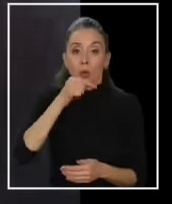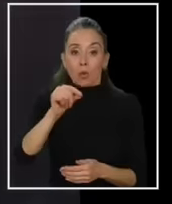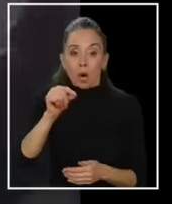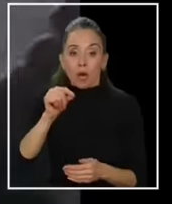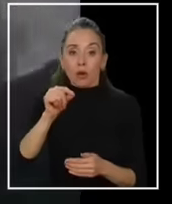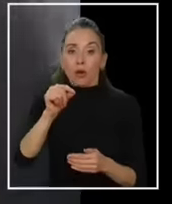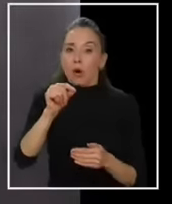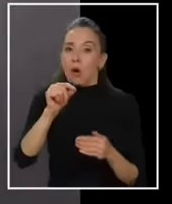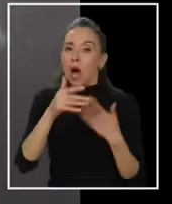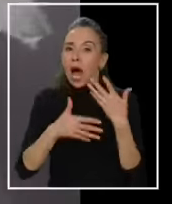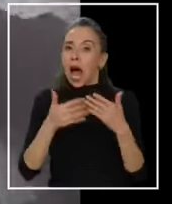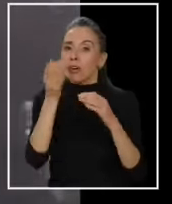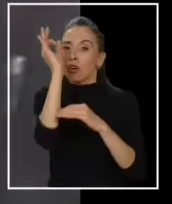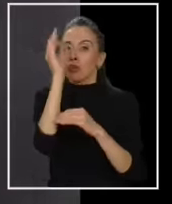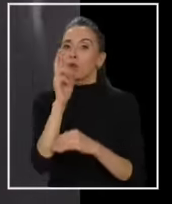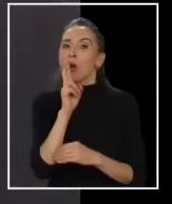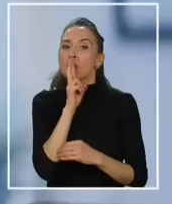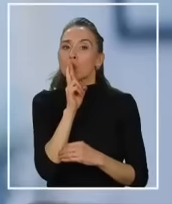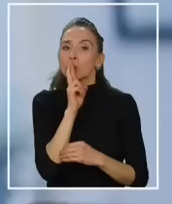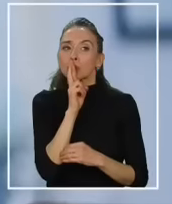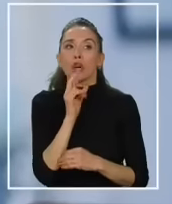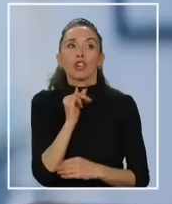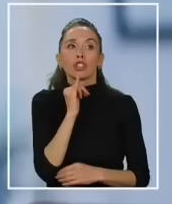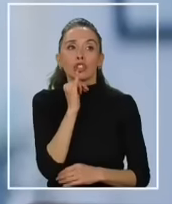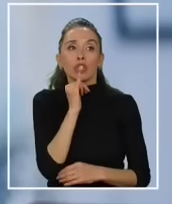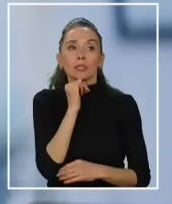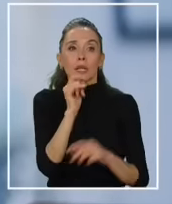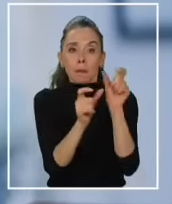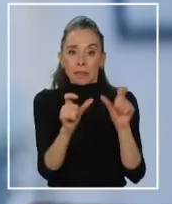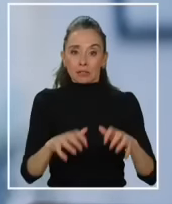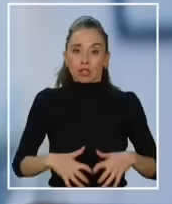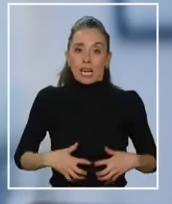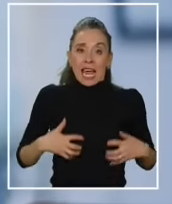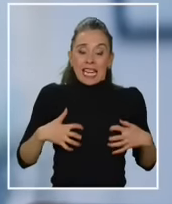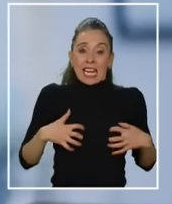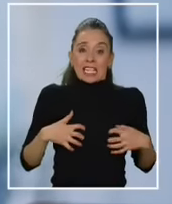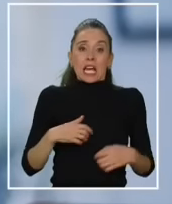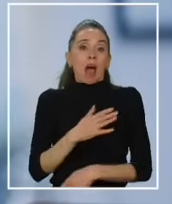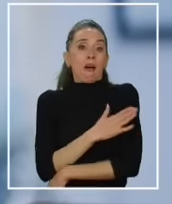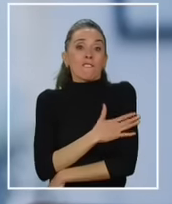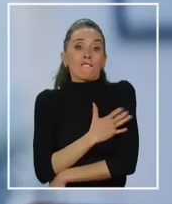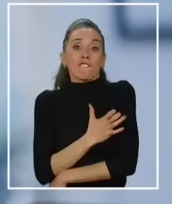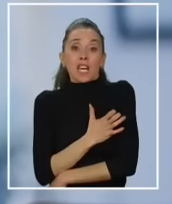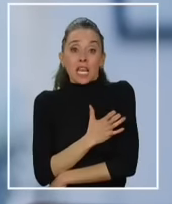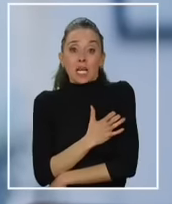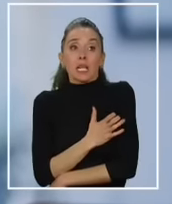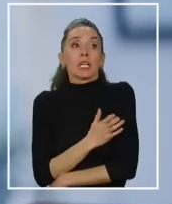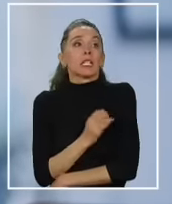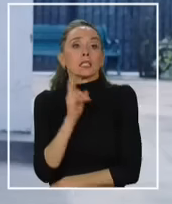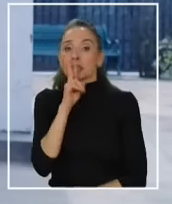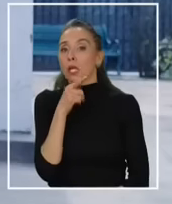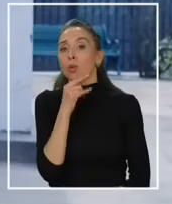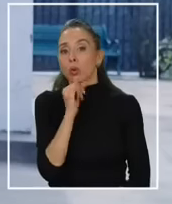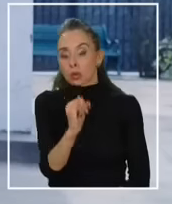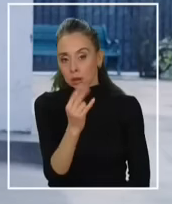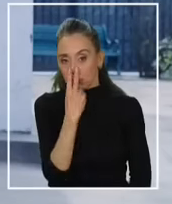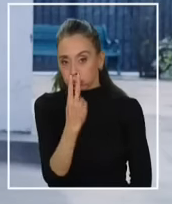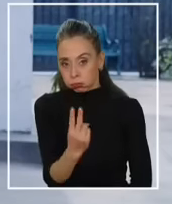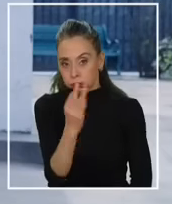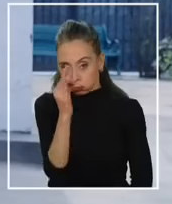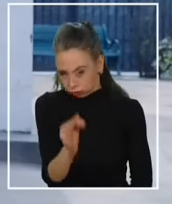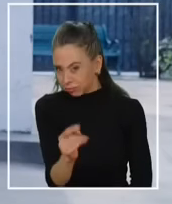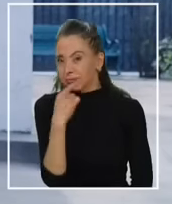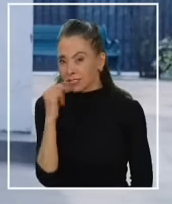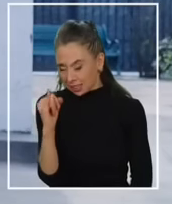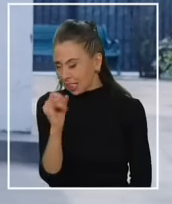de los rusos. Yo no sé si esa energía era de la gente, pero la fe era, sí, indudable. Yo eso se lo puedo